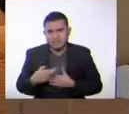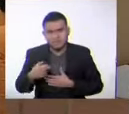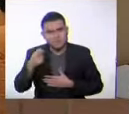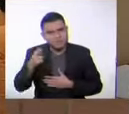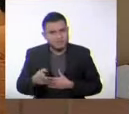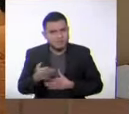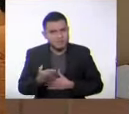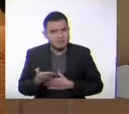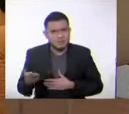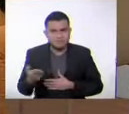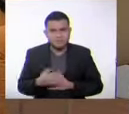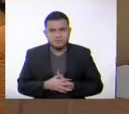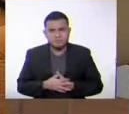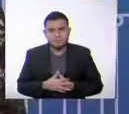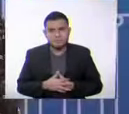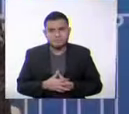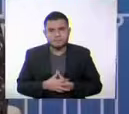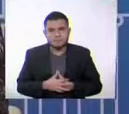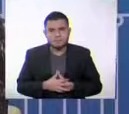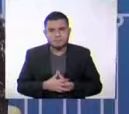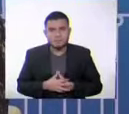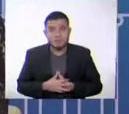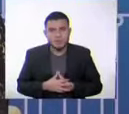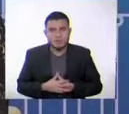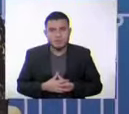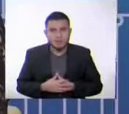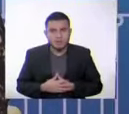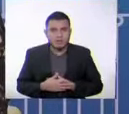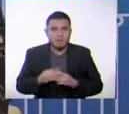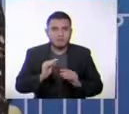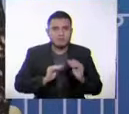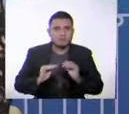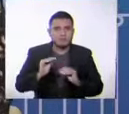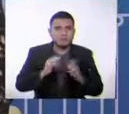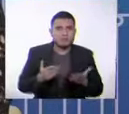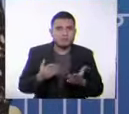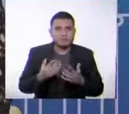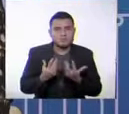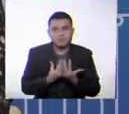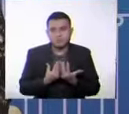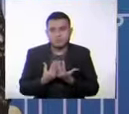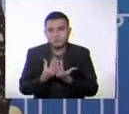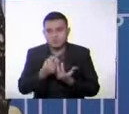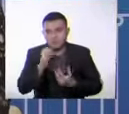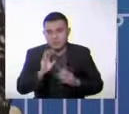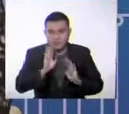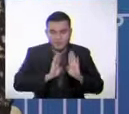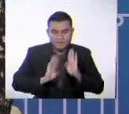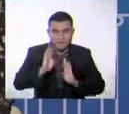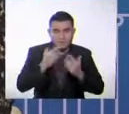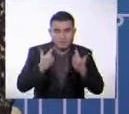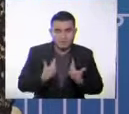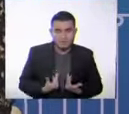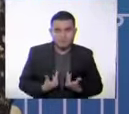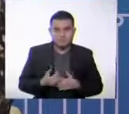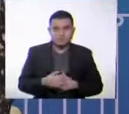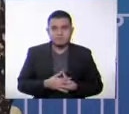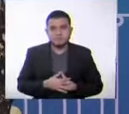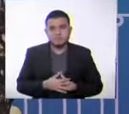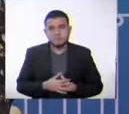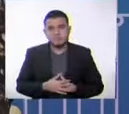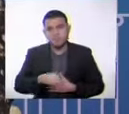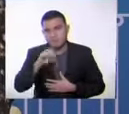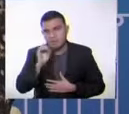sola construcción conceptual? La construcción social es lo que te define la parte biológica, la parte física, te